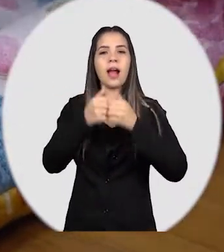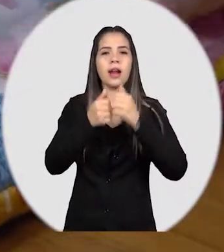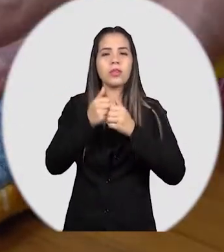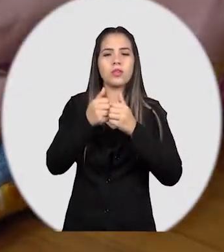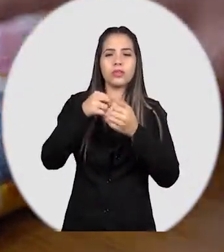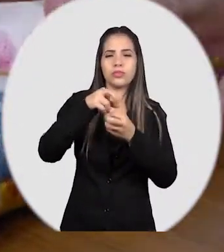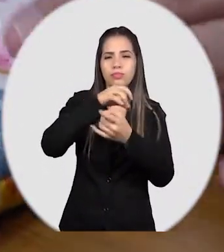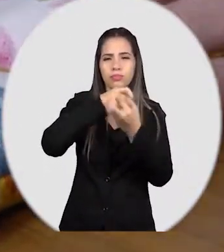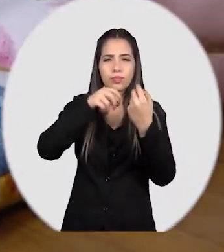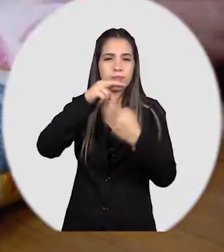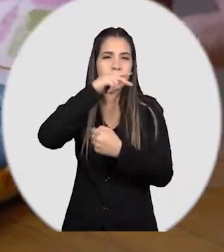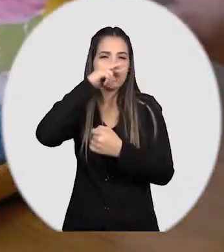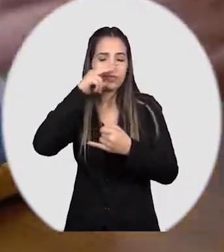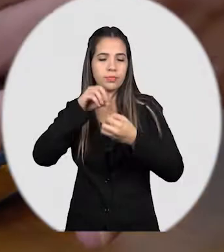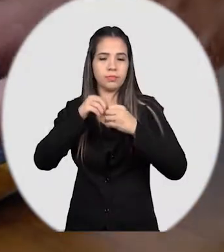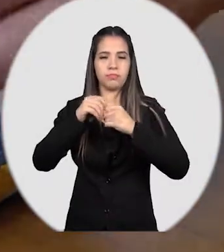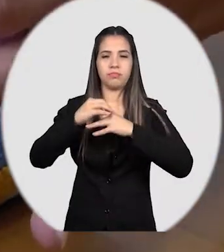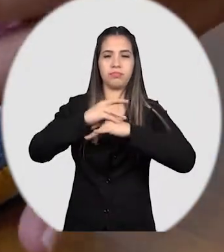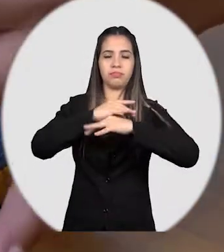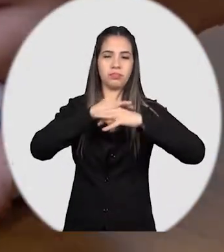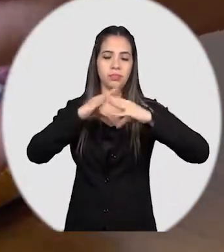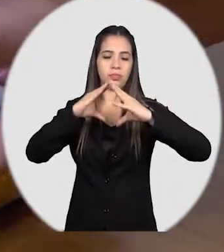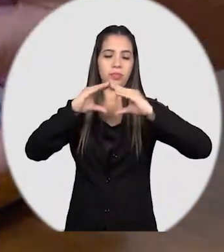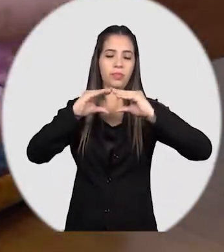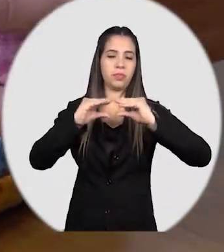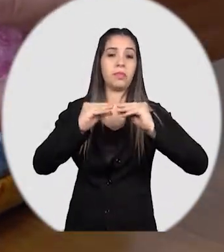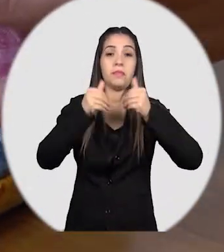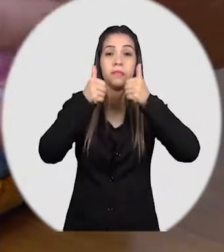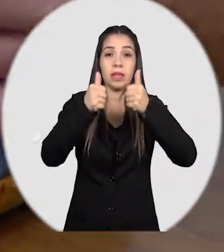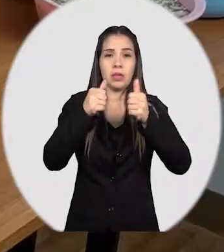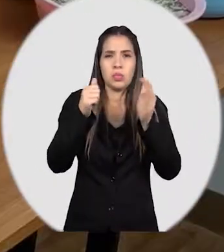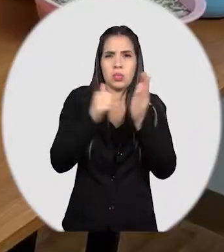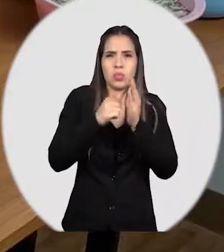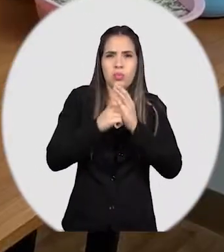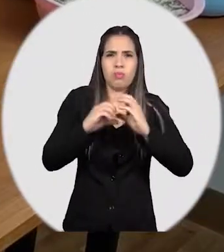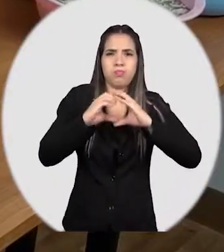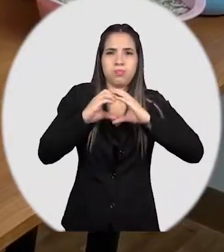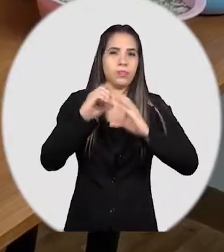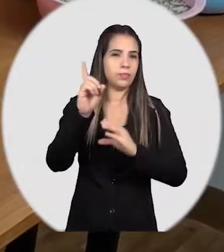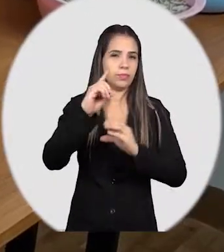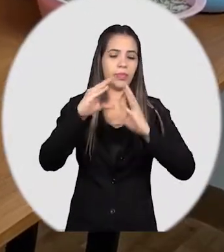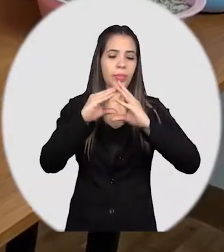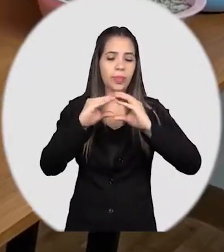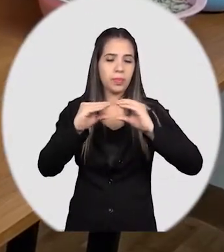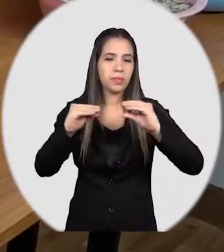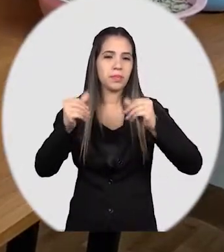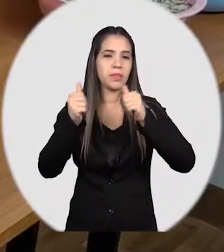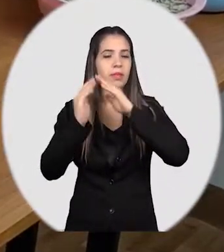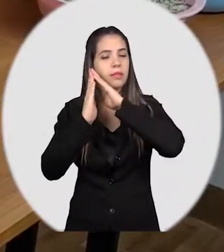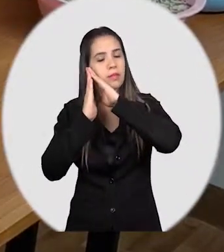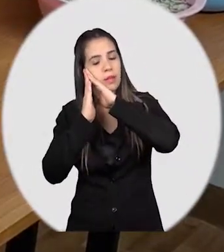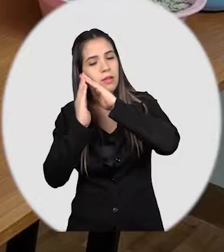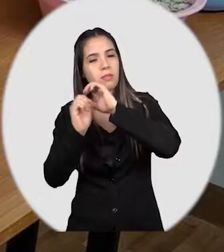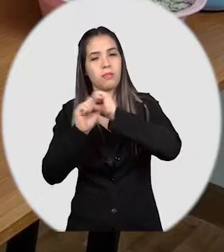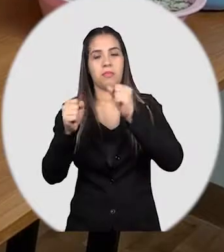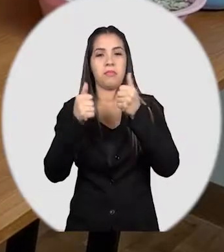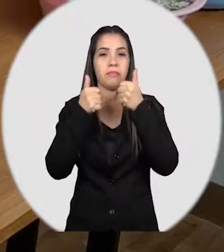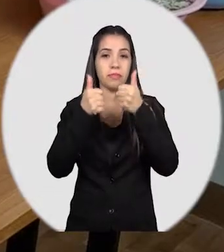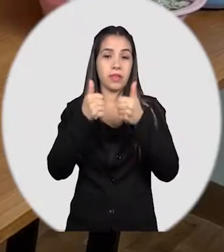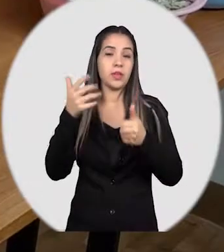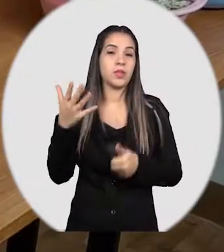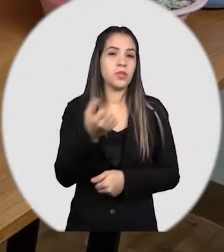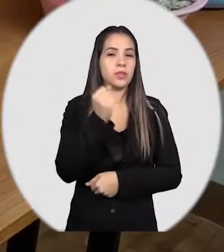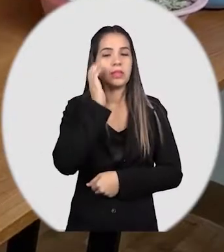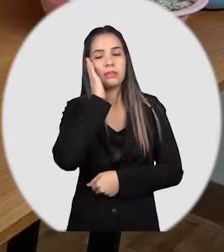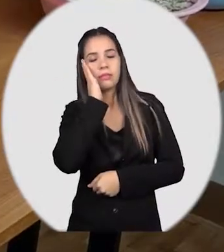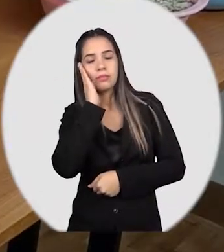y cumple su función, ¿verdad? O sea, no es que va a quedar este espacio así, se llega a esparcir las hierbas y semillas, entonces